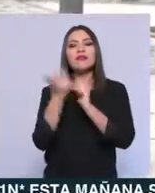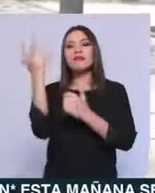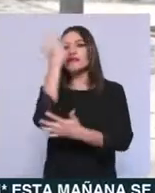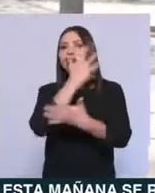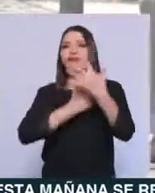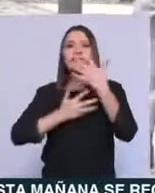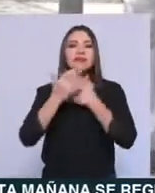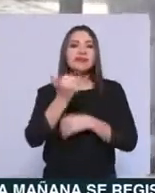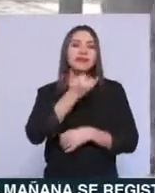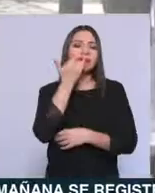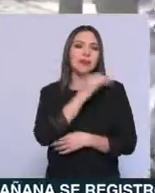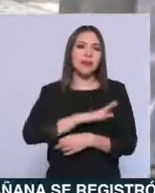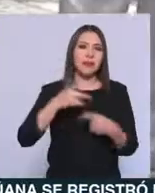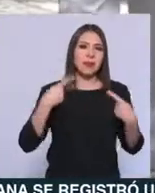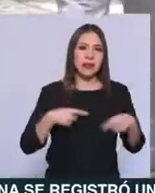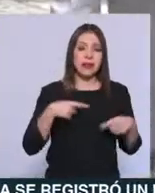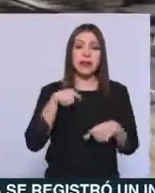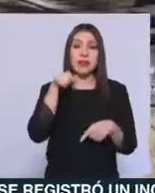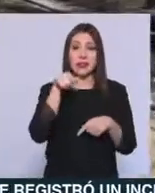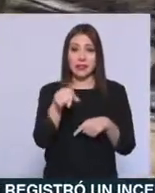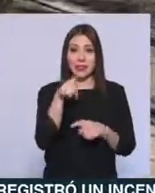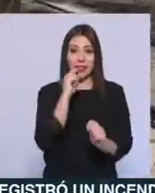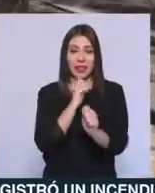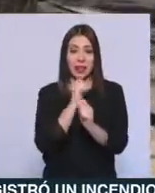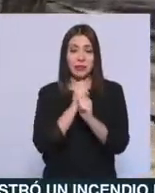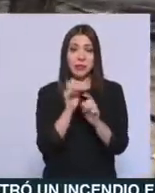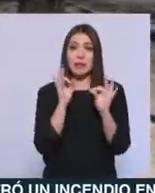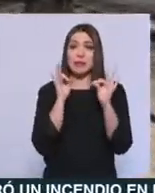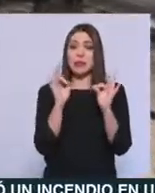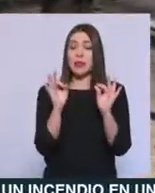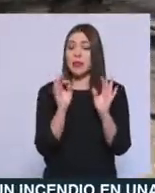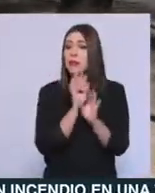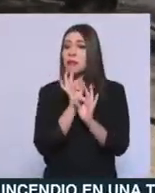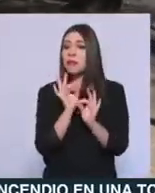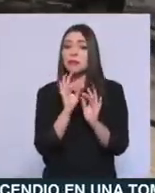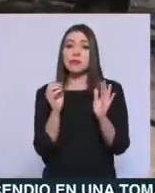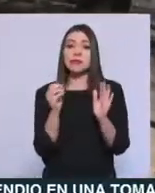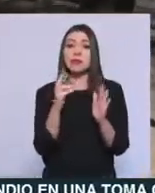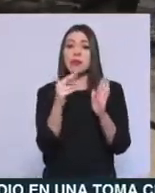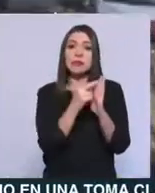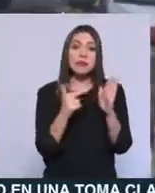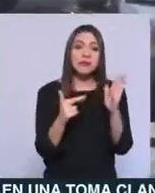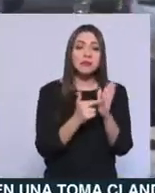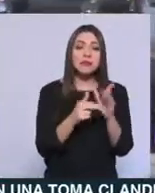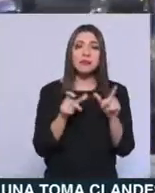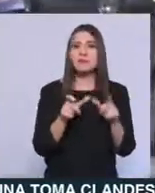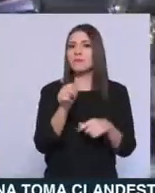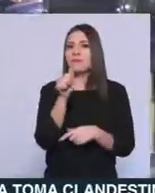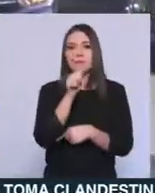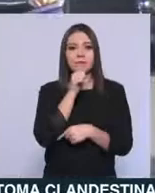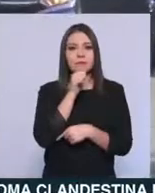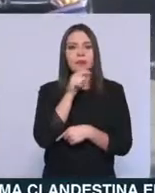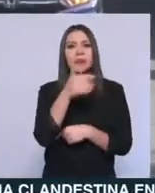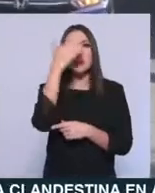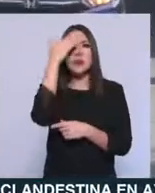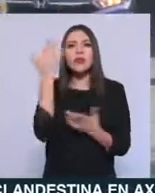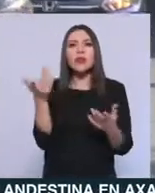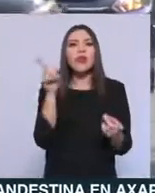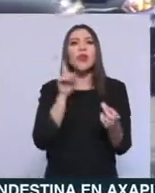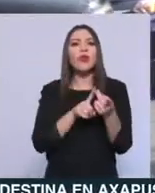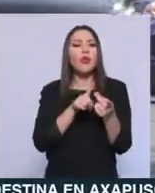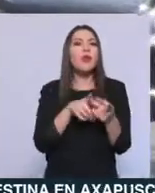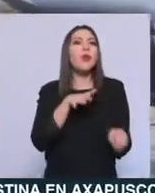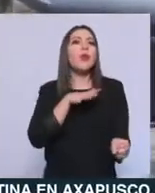Estos servicios de transporte no han sido regulados claramente, lo que ha generado dudas como ¿en dónde pueden circular? ¿Pueden ir